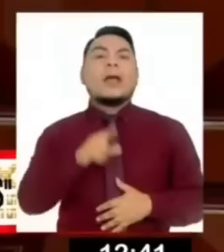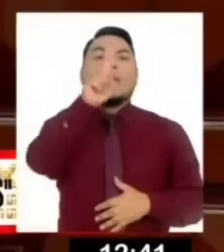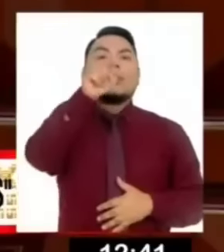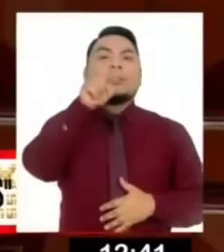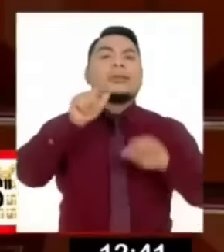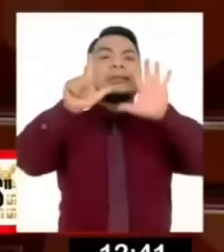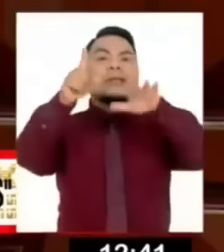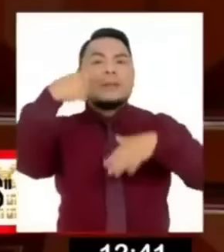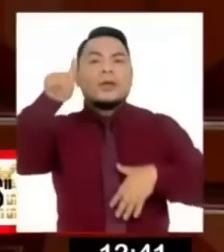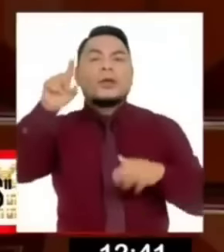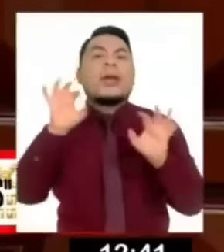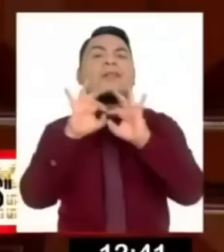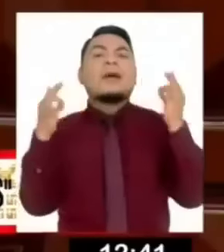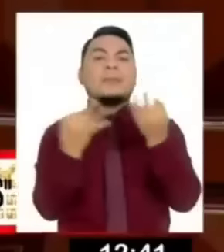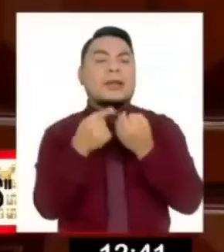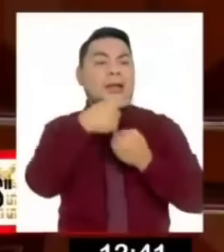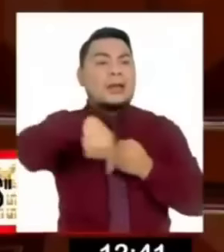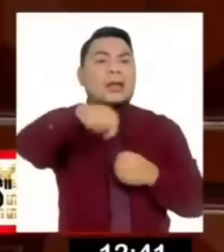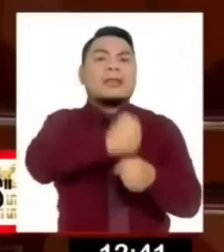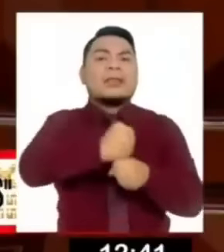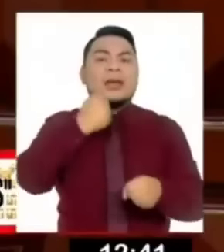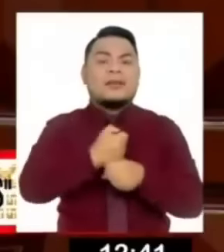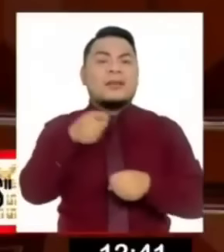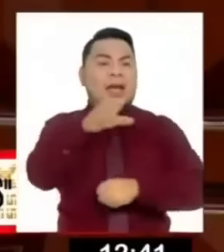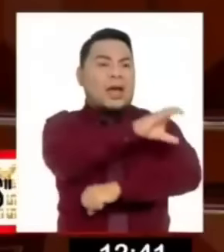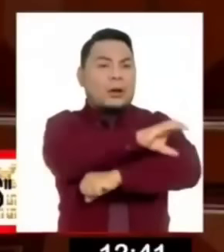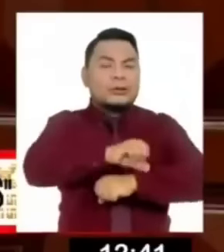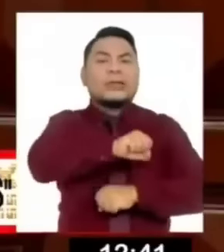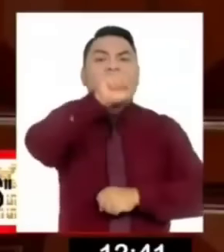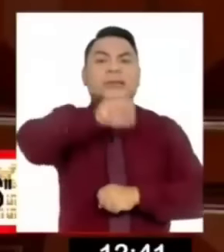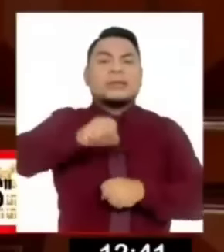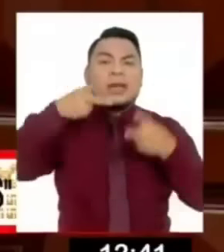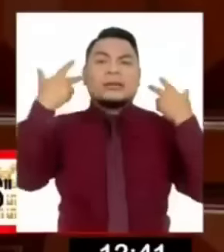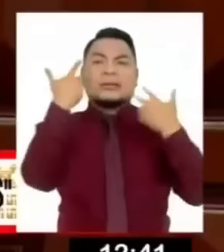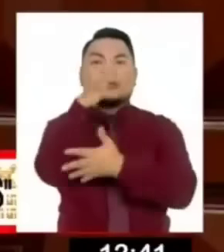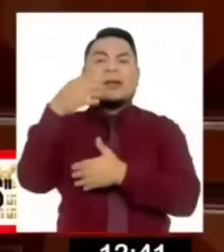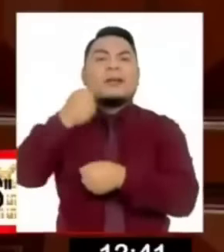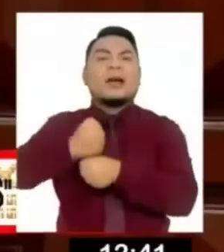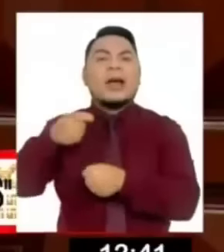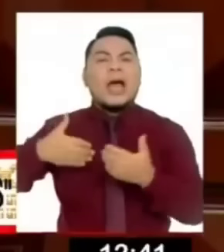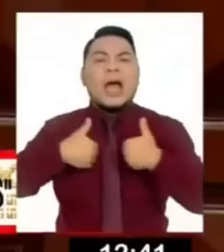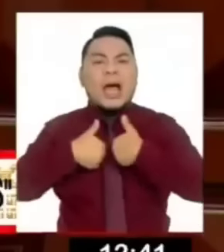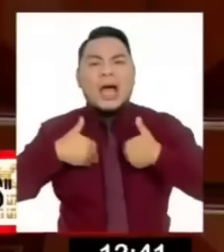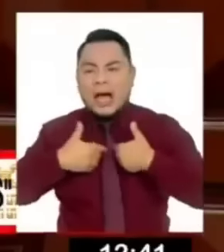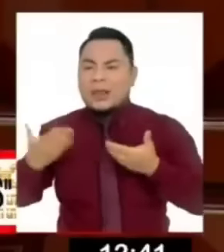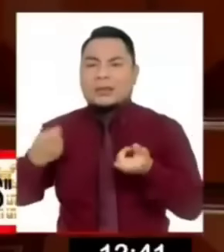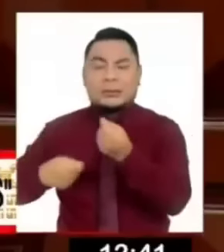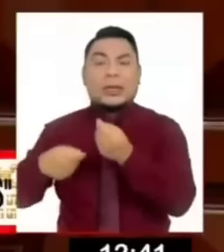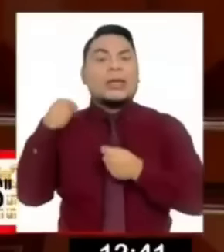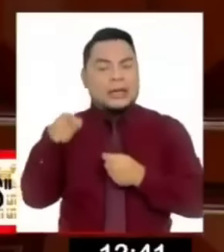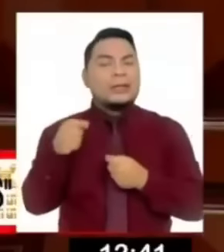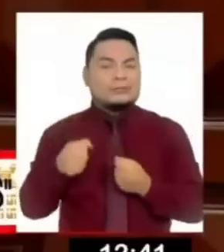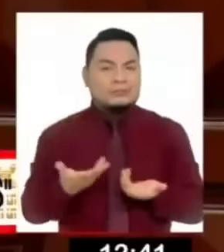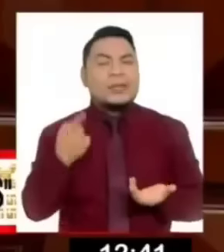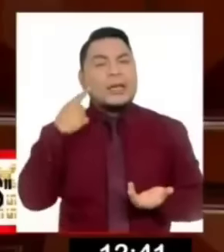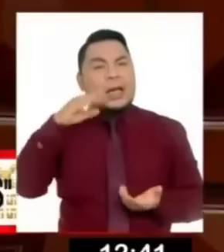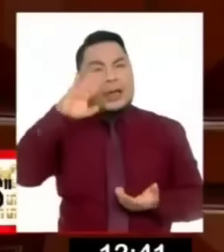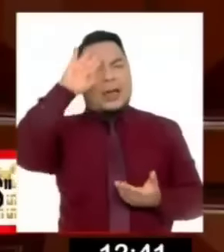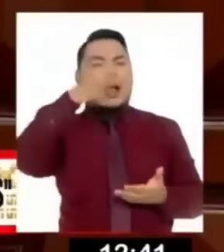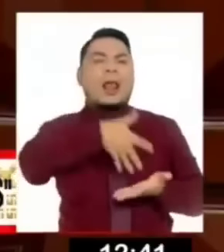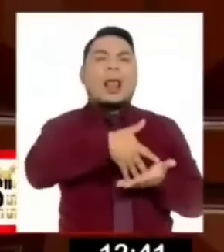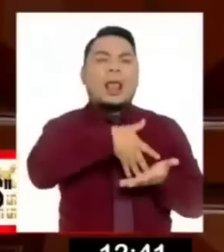1.7 millones de familias ganaderas en la costa, en la sierra y en la selva. El mejor modo de combatir la anemia será